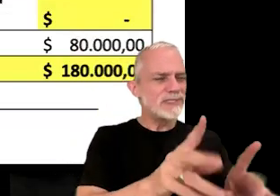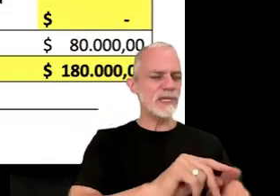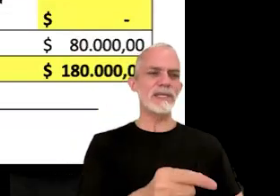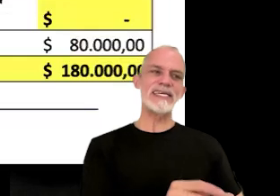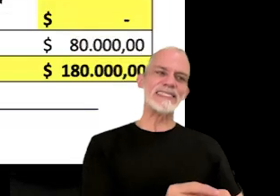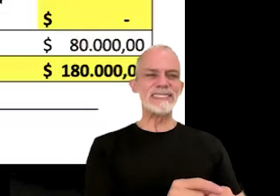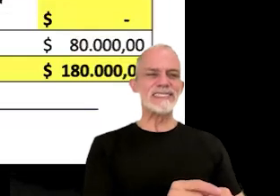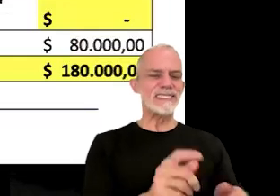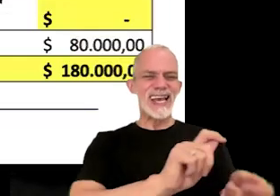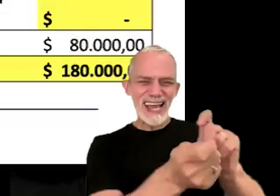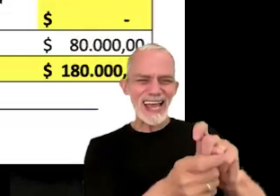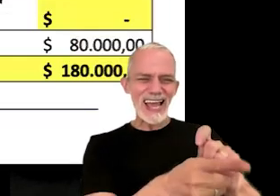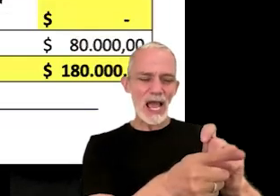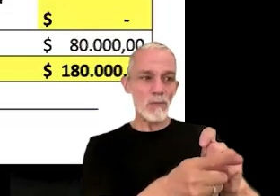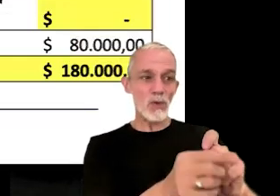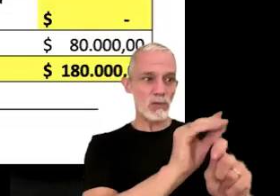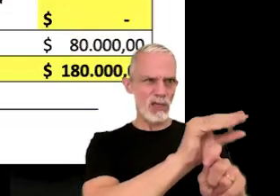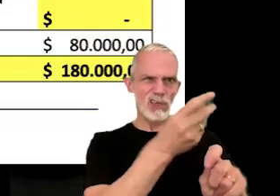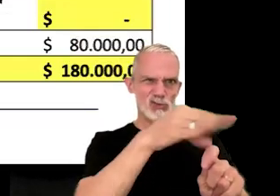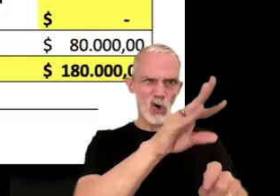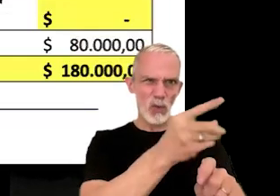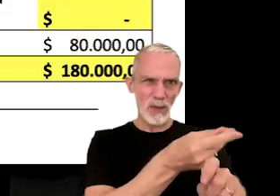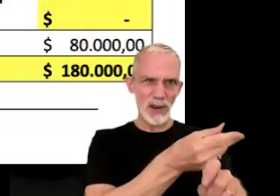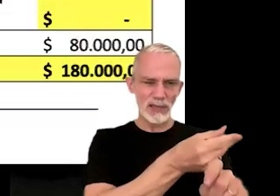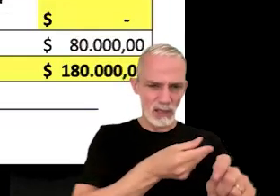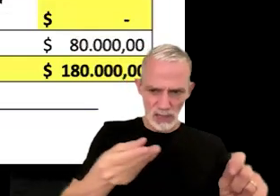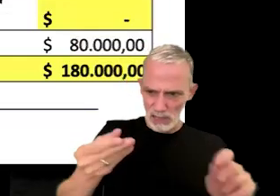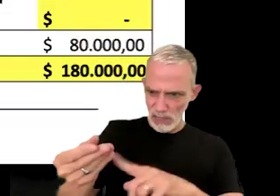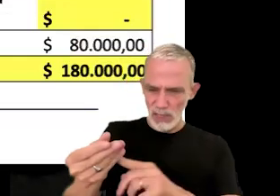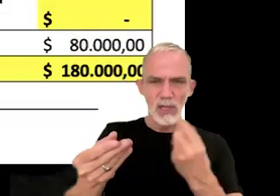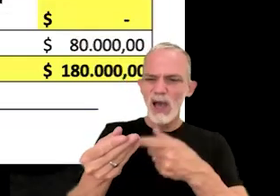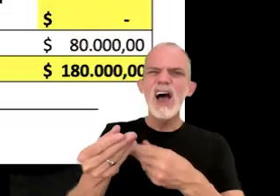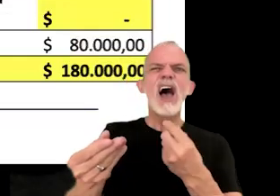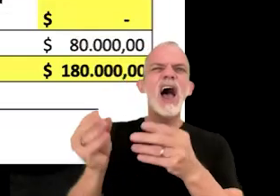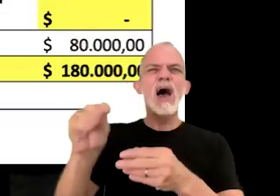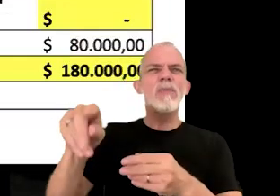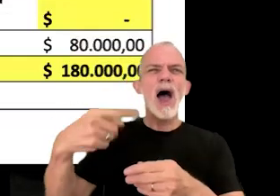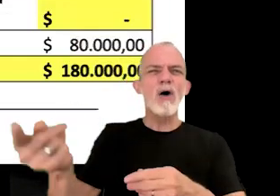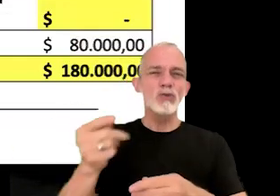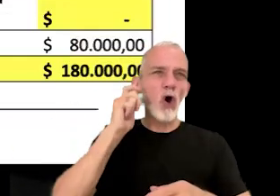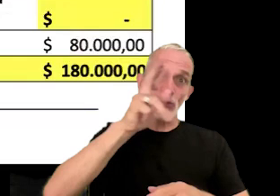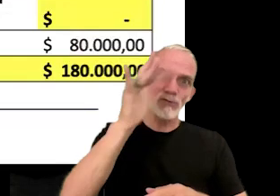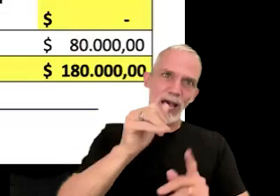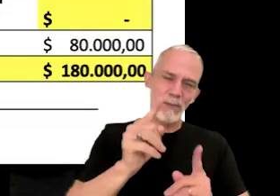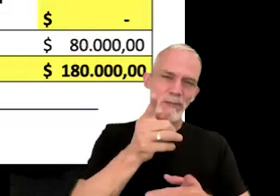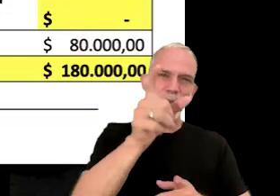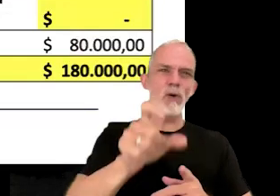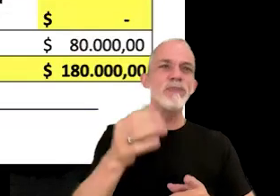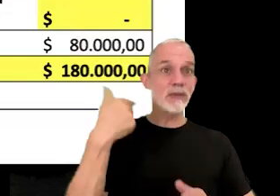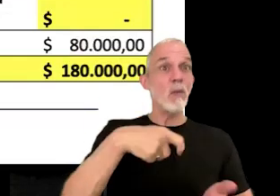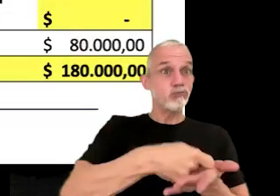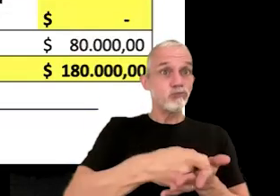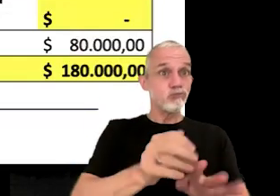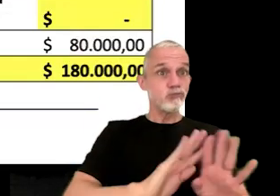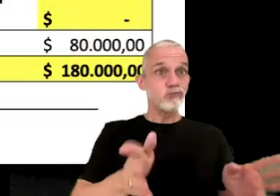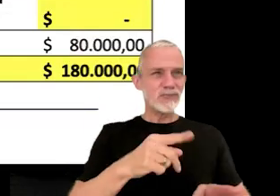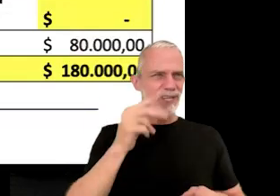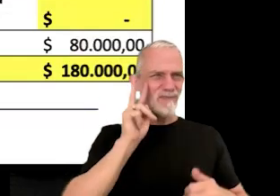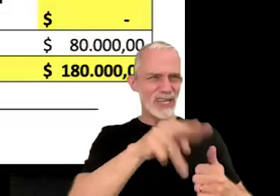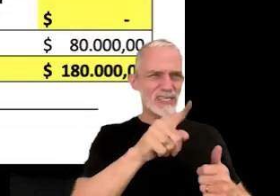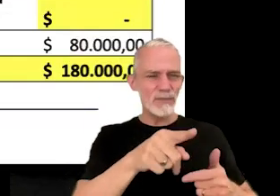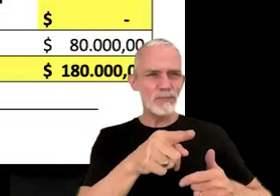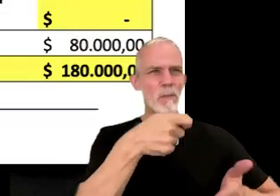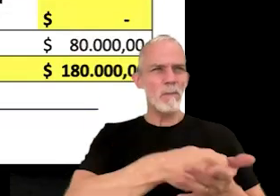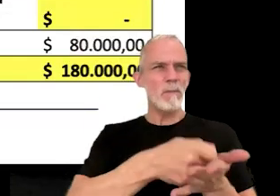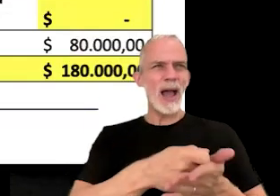es nuevamente lo mismo. O sea, en la declaración jurada original, González había pagado, si ustedes se fijan,